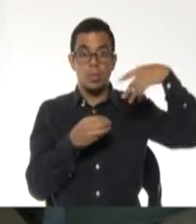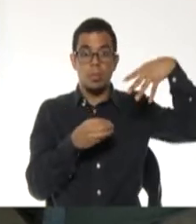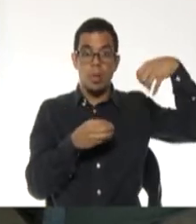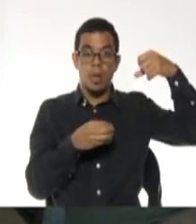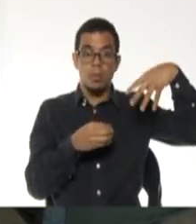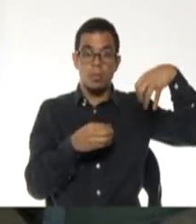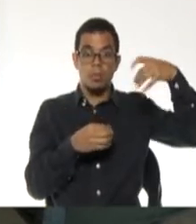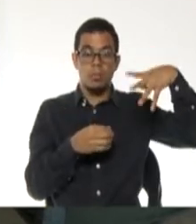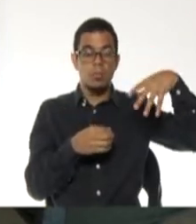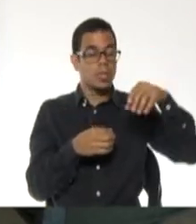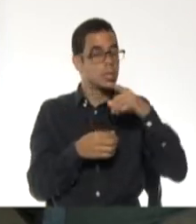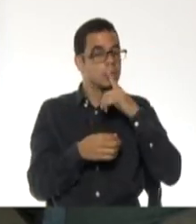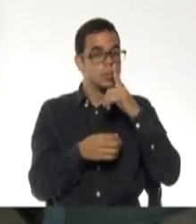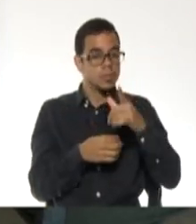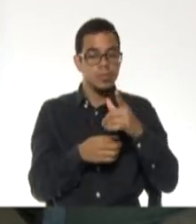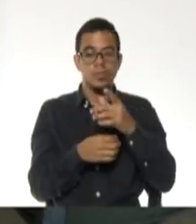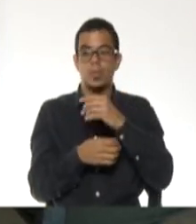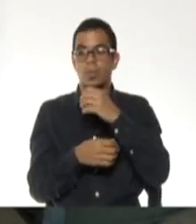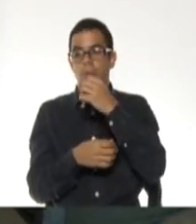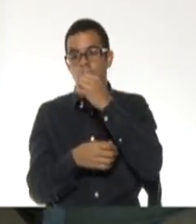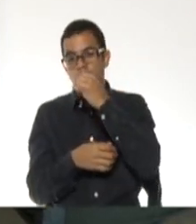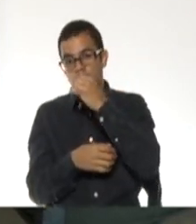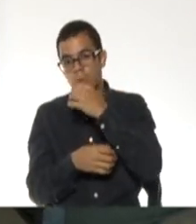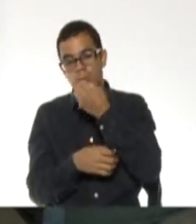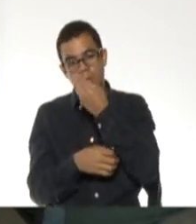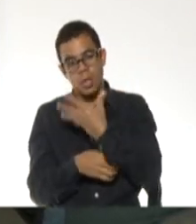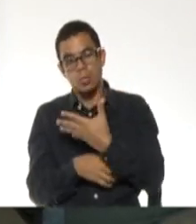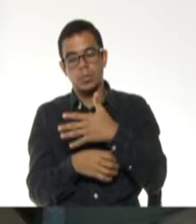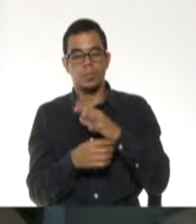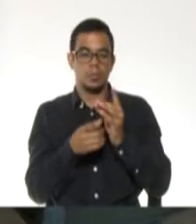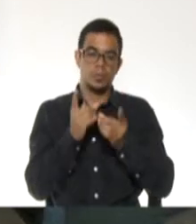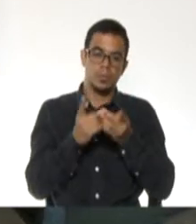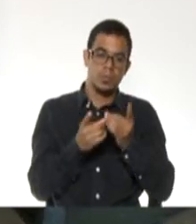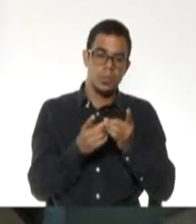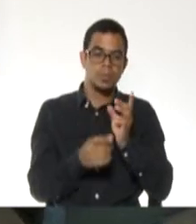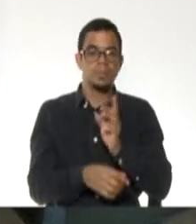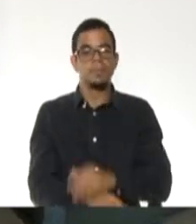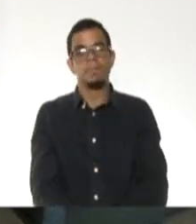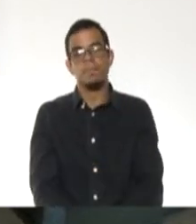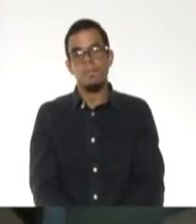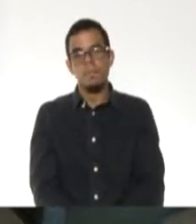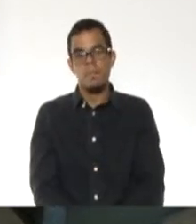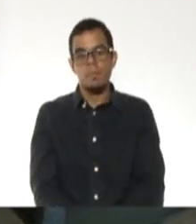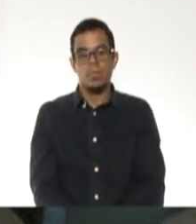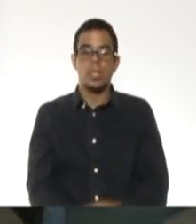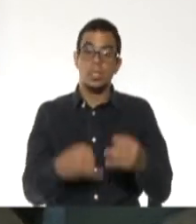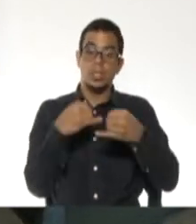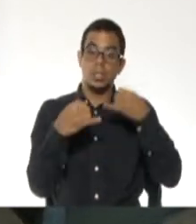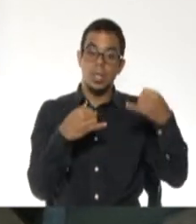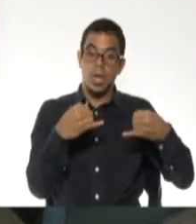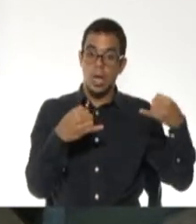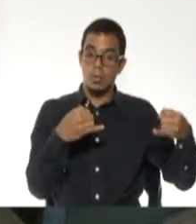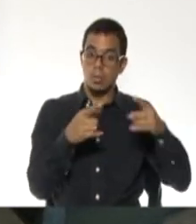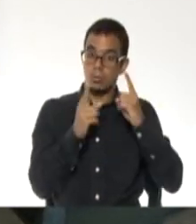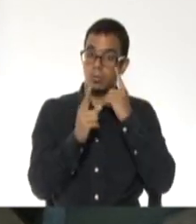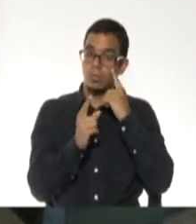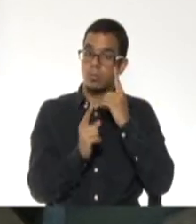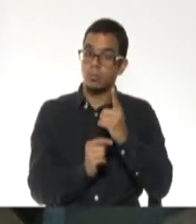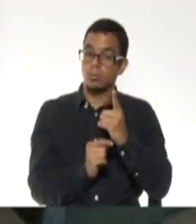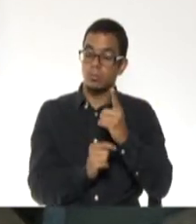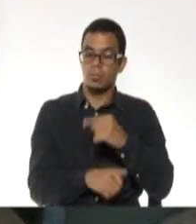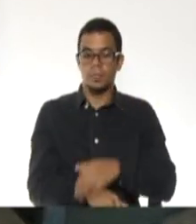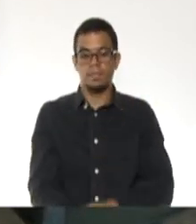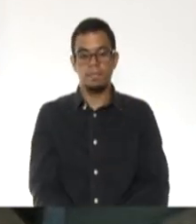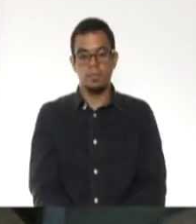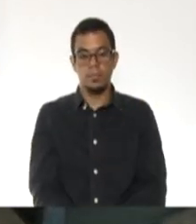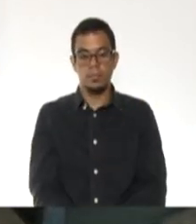sí, que el cable está bien, que está funcionando, ¿de acuerdo? Entonces, lo mismo lo podemos hacer con el otro. Vamos a seguir explorando. Manténgalo,